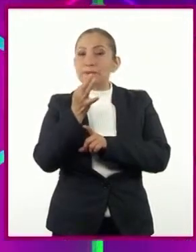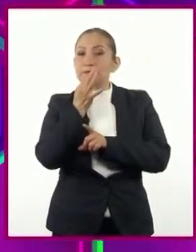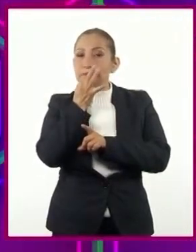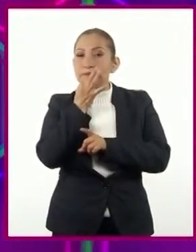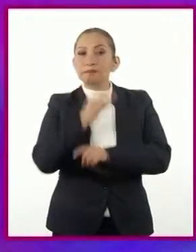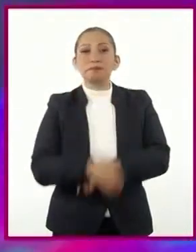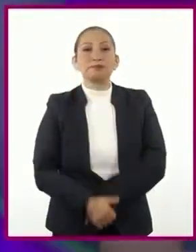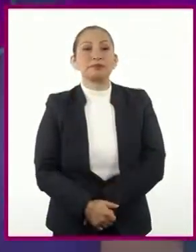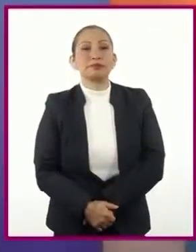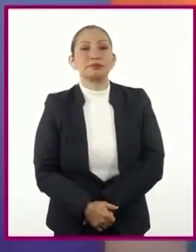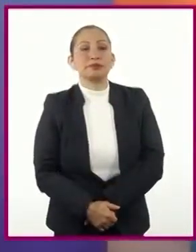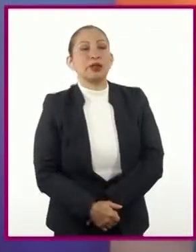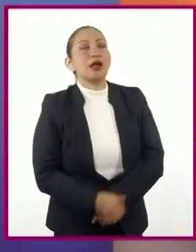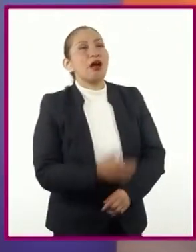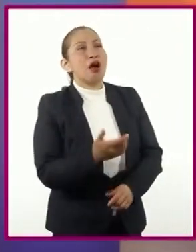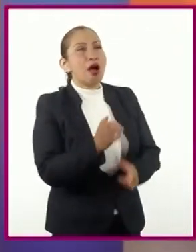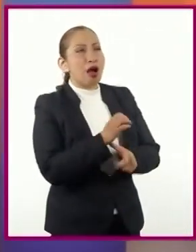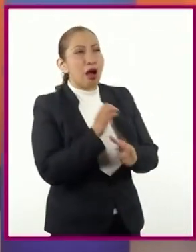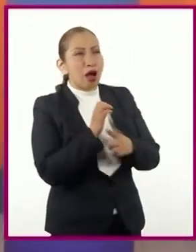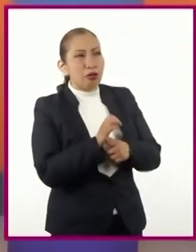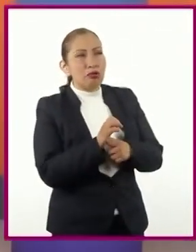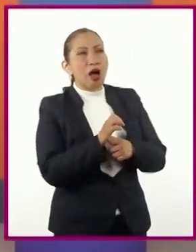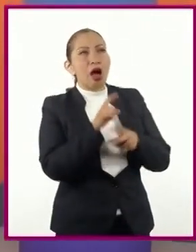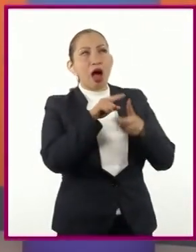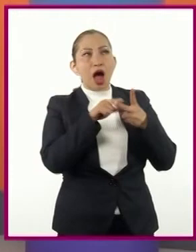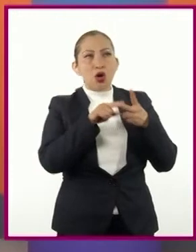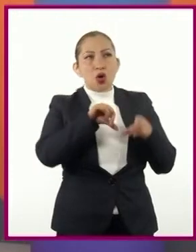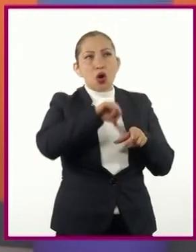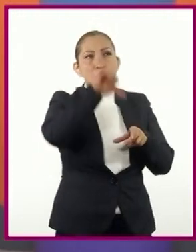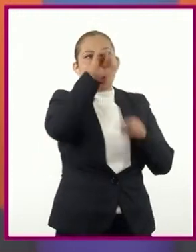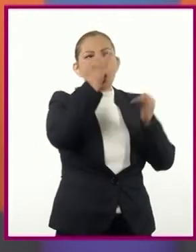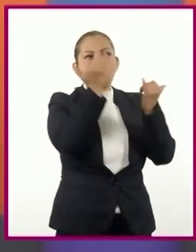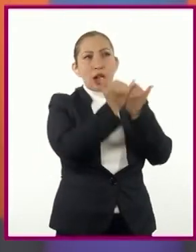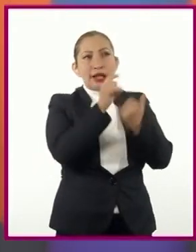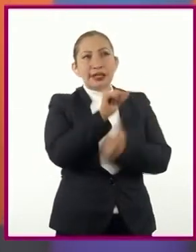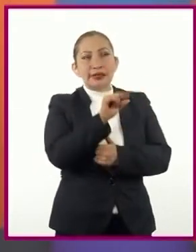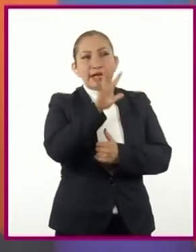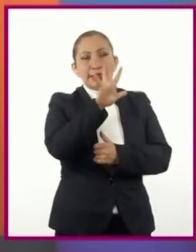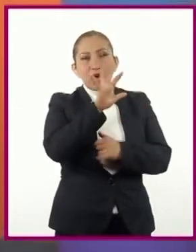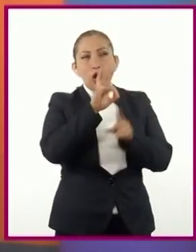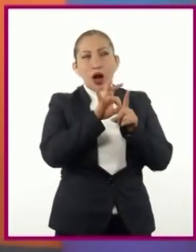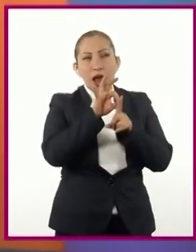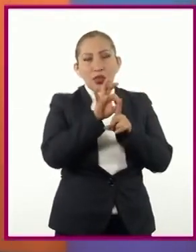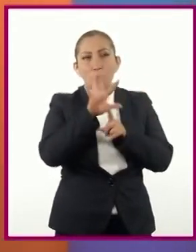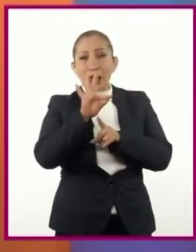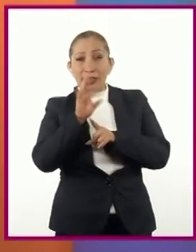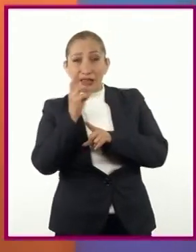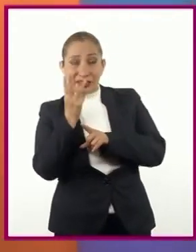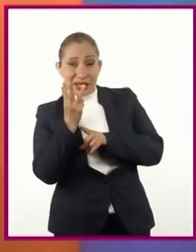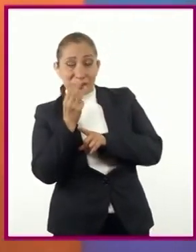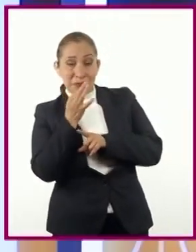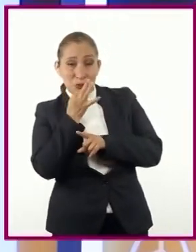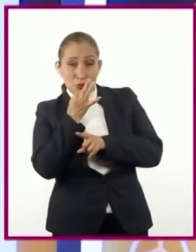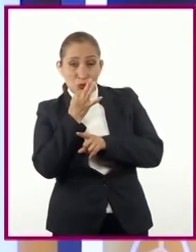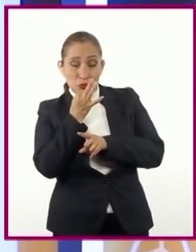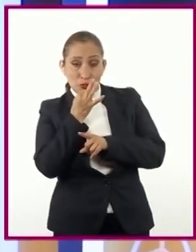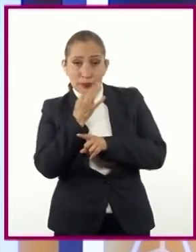minutos. Entonces, el ángulo de elevación es igual a 75 grados 43 minutos.